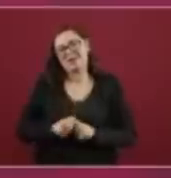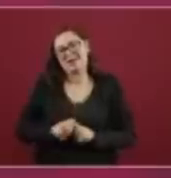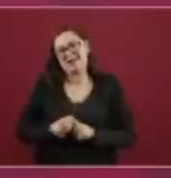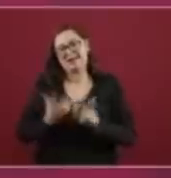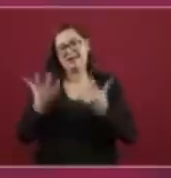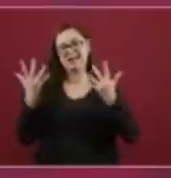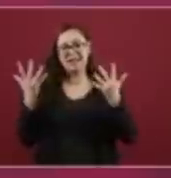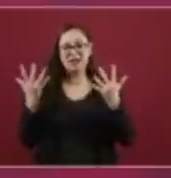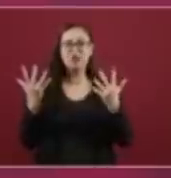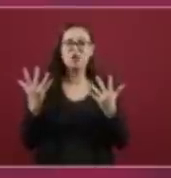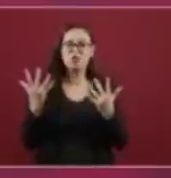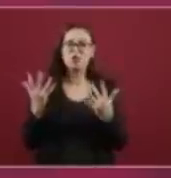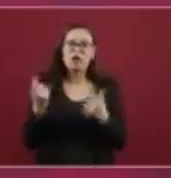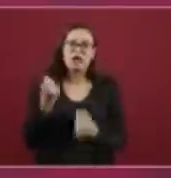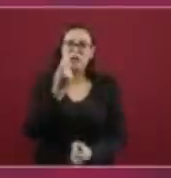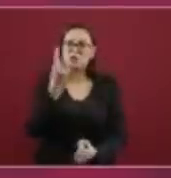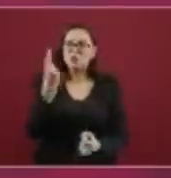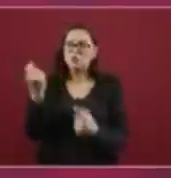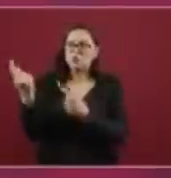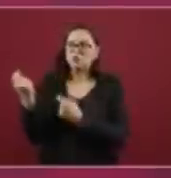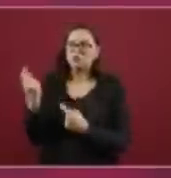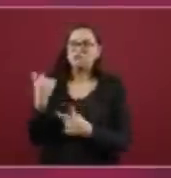se rayaban,